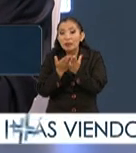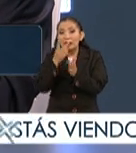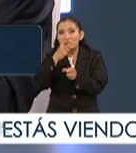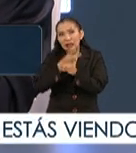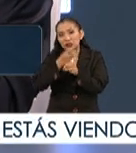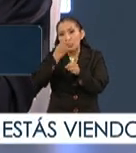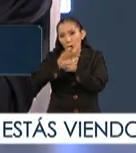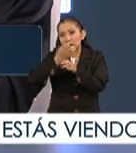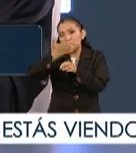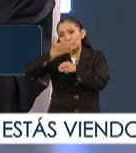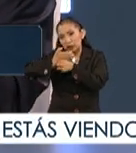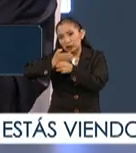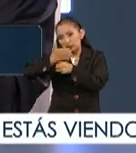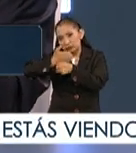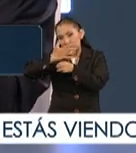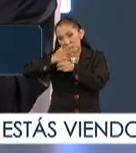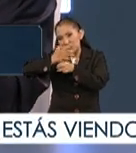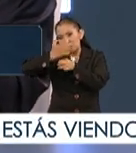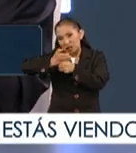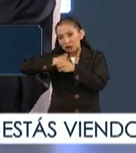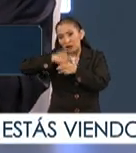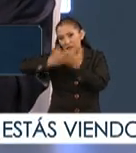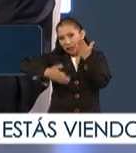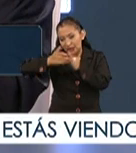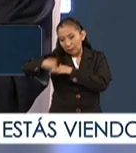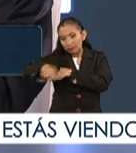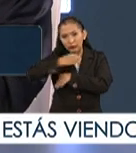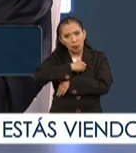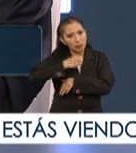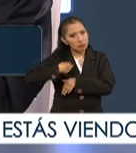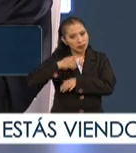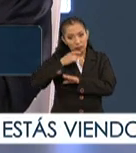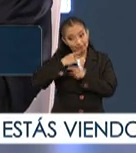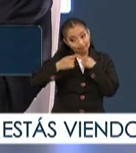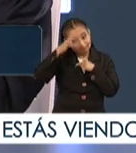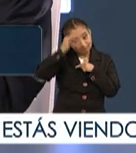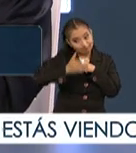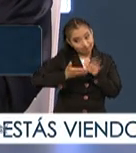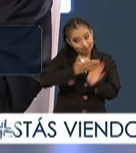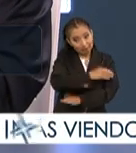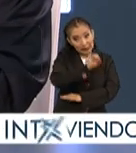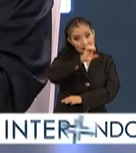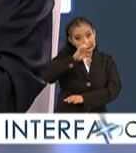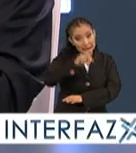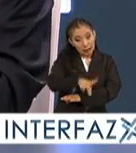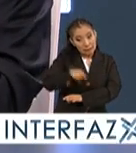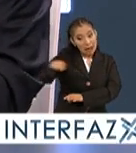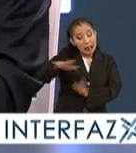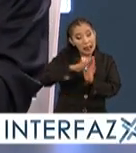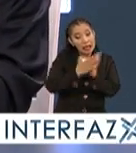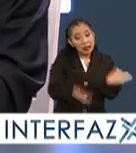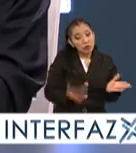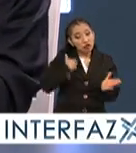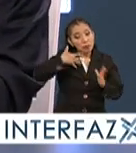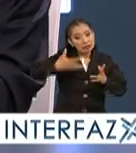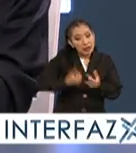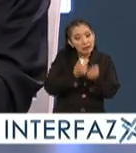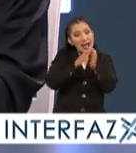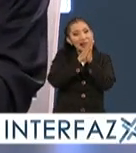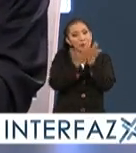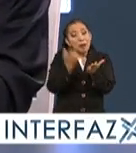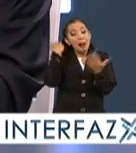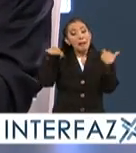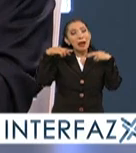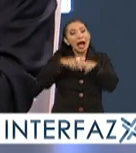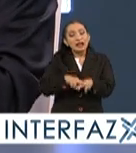tercero, cuarto, quinto y sexto. Es el compromiso que se había hecho por parte de la Secretaría de Educación de tener recuperar los libros